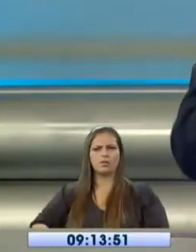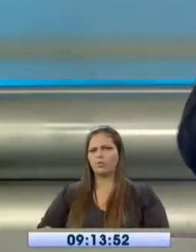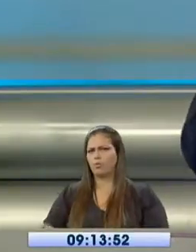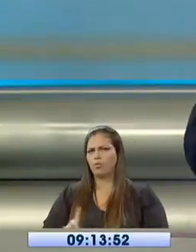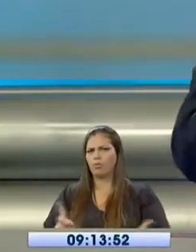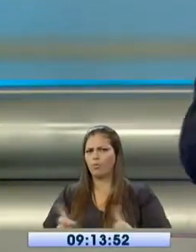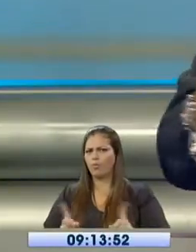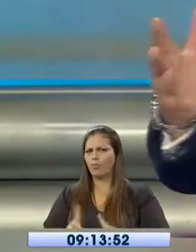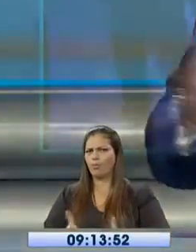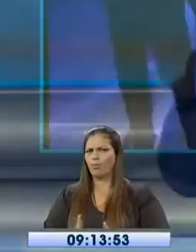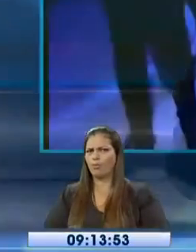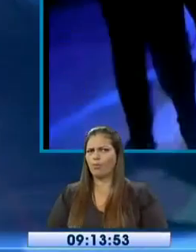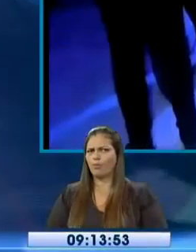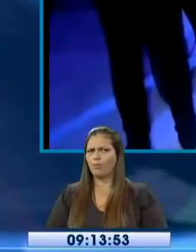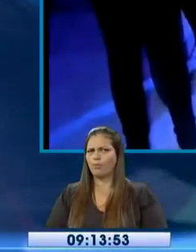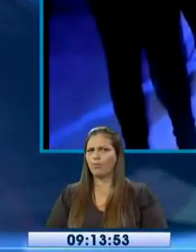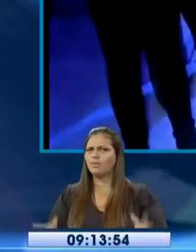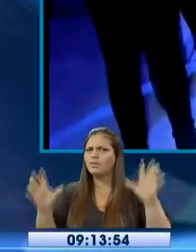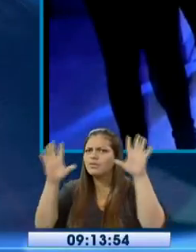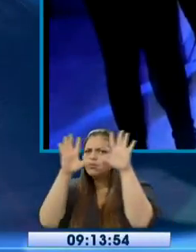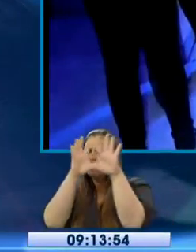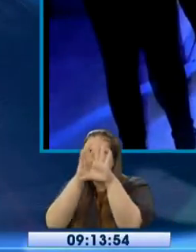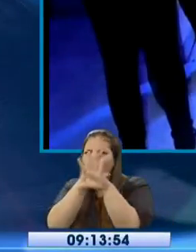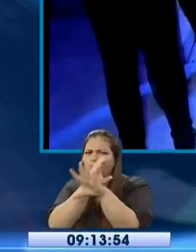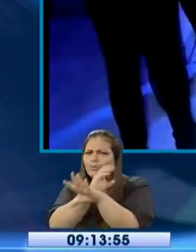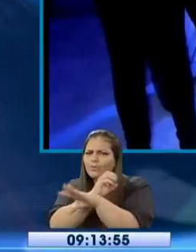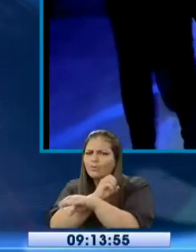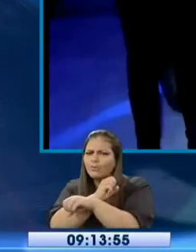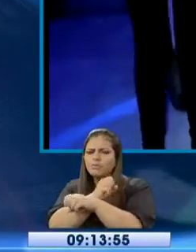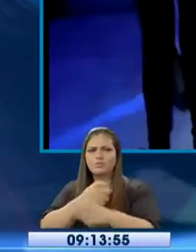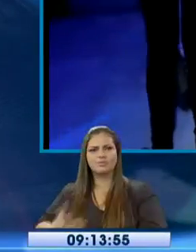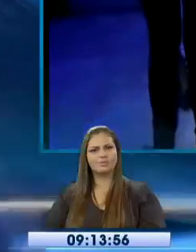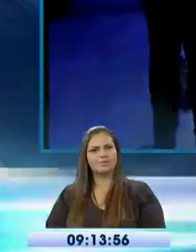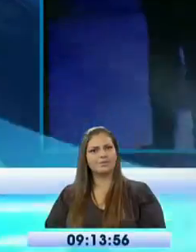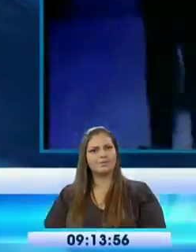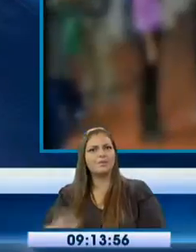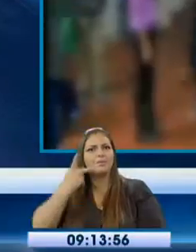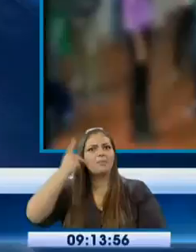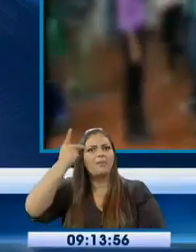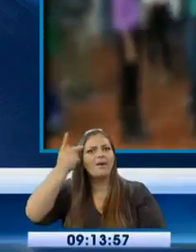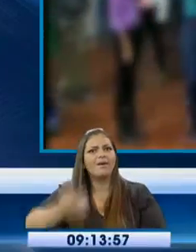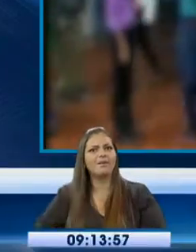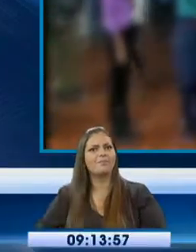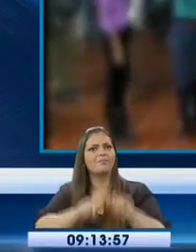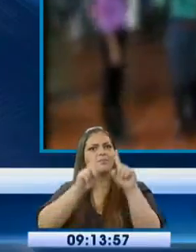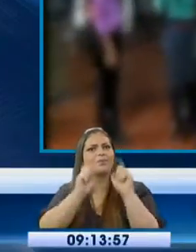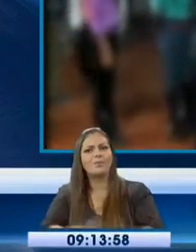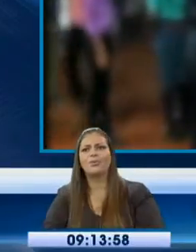y días que no hay clases. Es decir, padres de familia, ¿dónde está tu hijo?